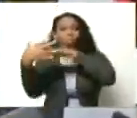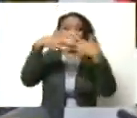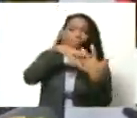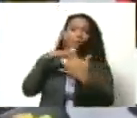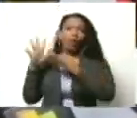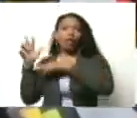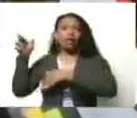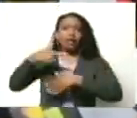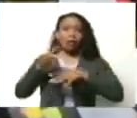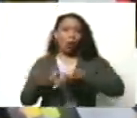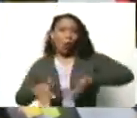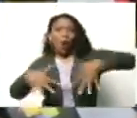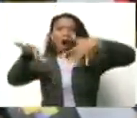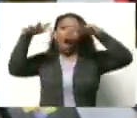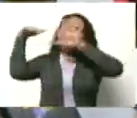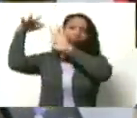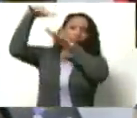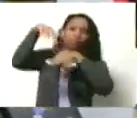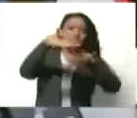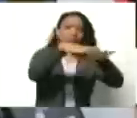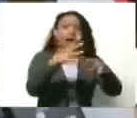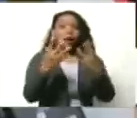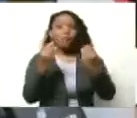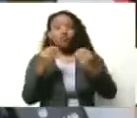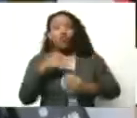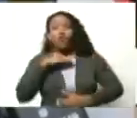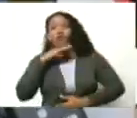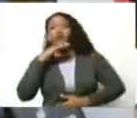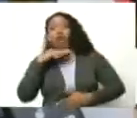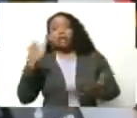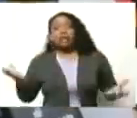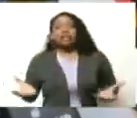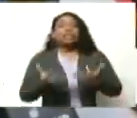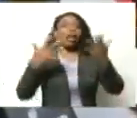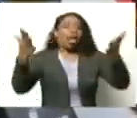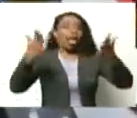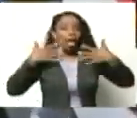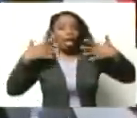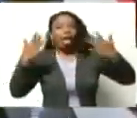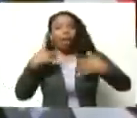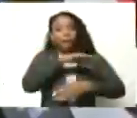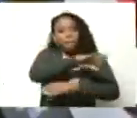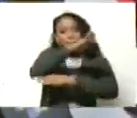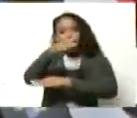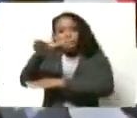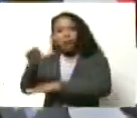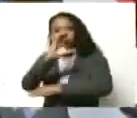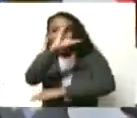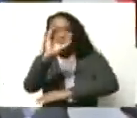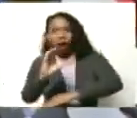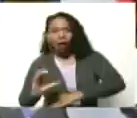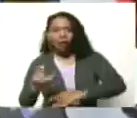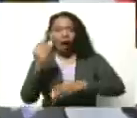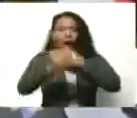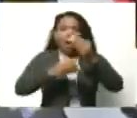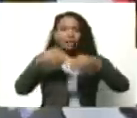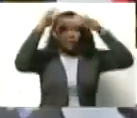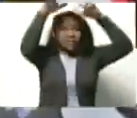deslaves, porque bueno, hay una acumulación de calor en el mar Caribe que genera